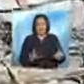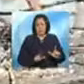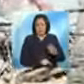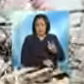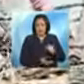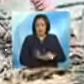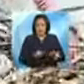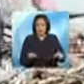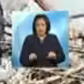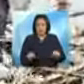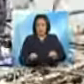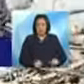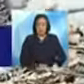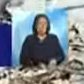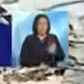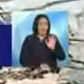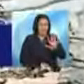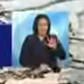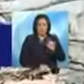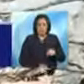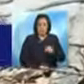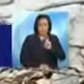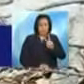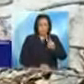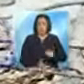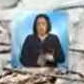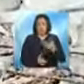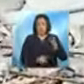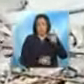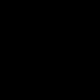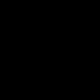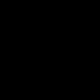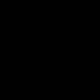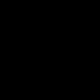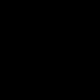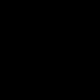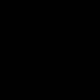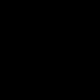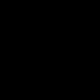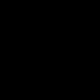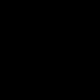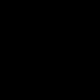raíz de este temblor de 5.2 grados registrado la noche del domingo. Adelante con ustedes.